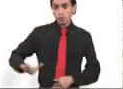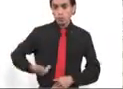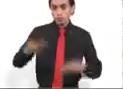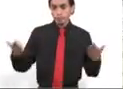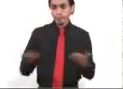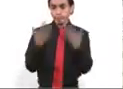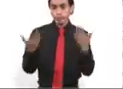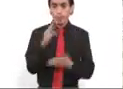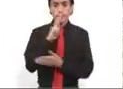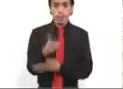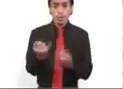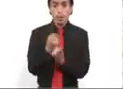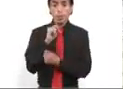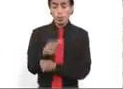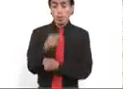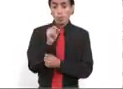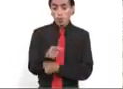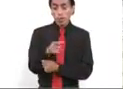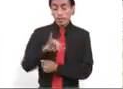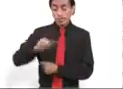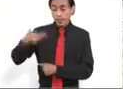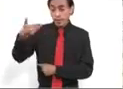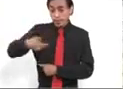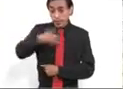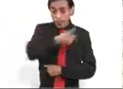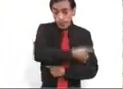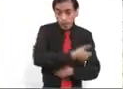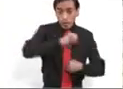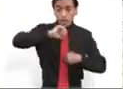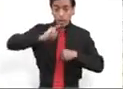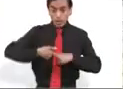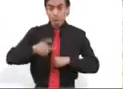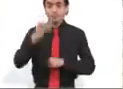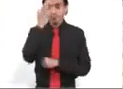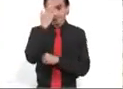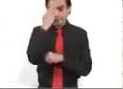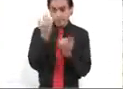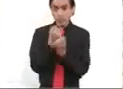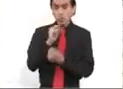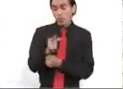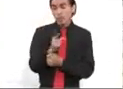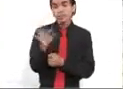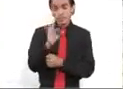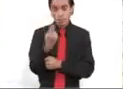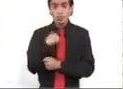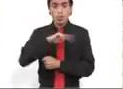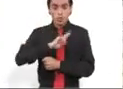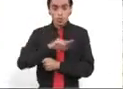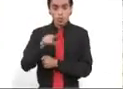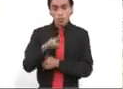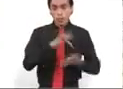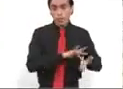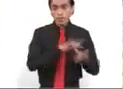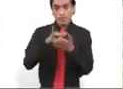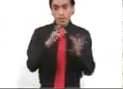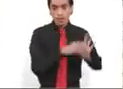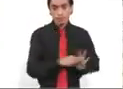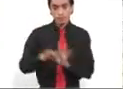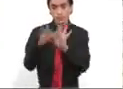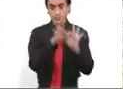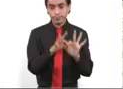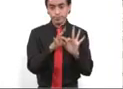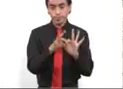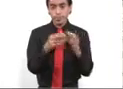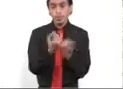y al mismo tiempo conociendo sus solicitudes y en la medida de lo posible poder colaborar con la ciudad para poder